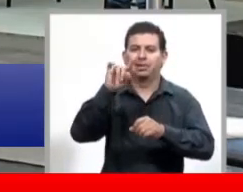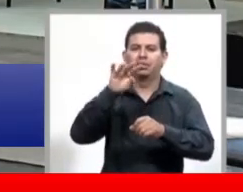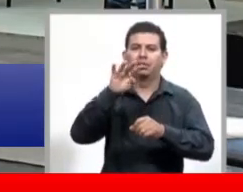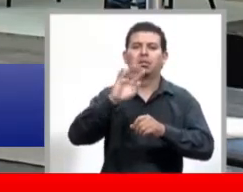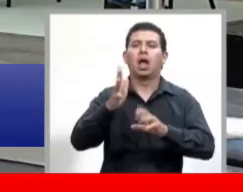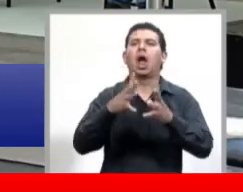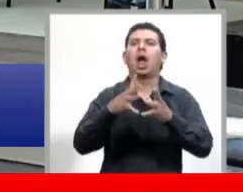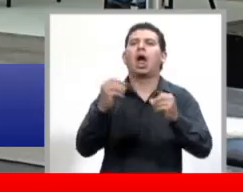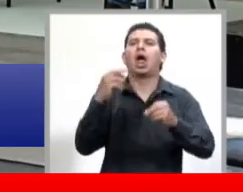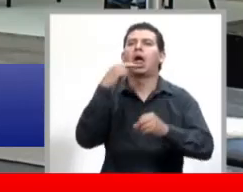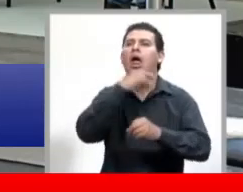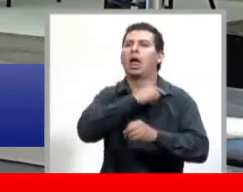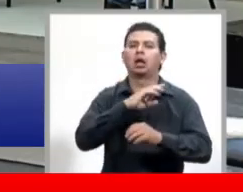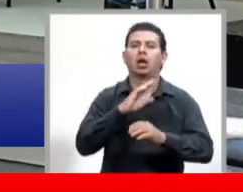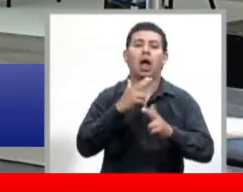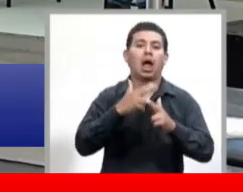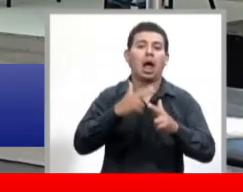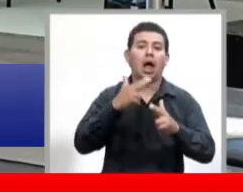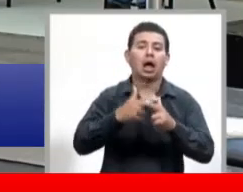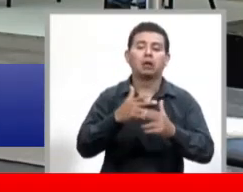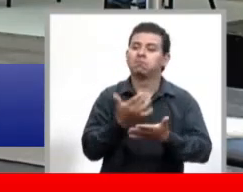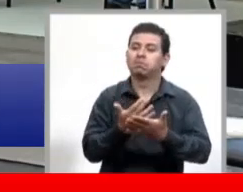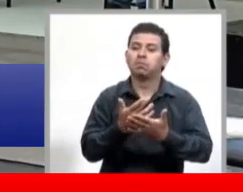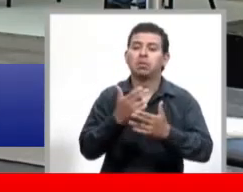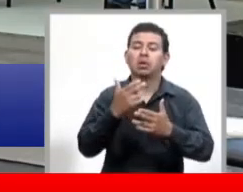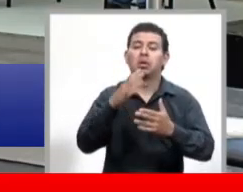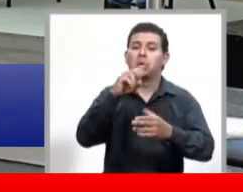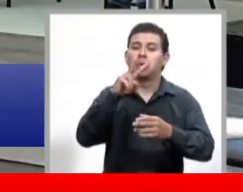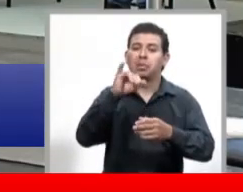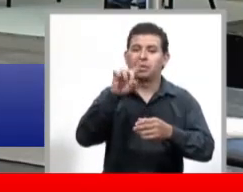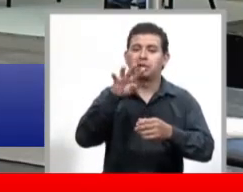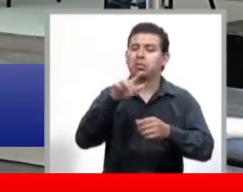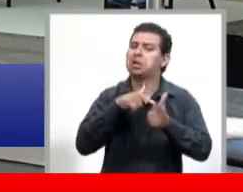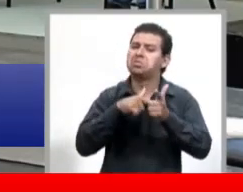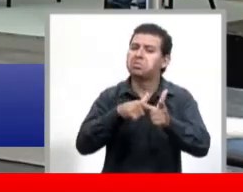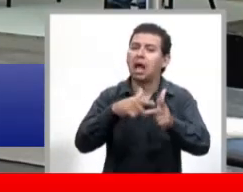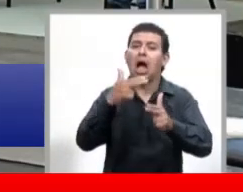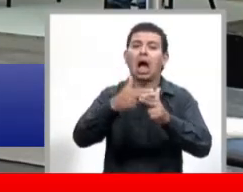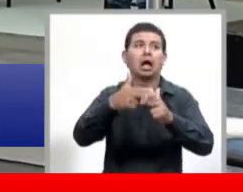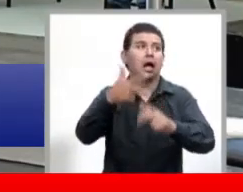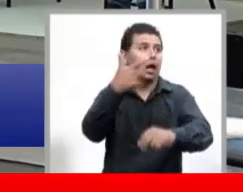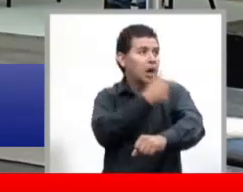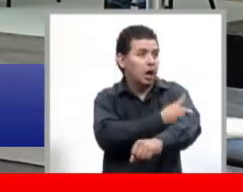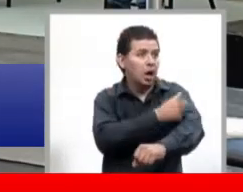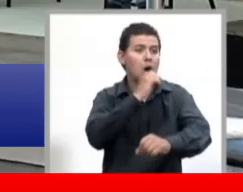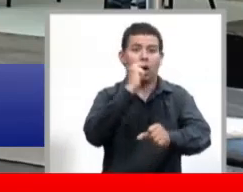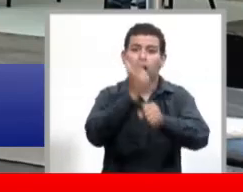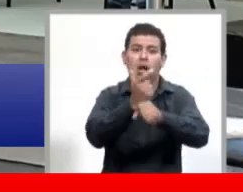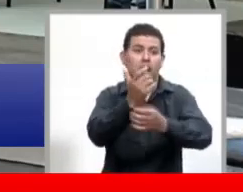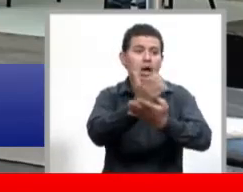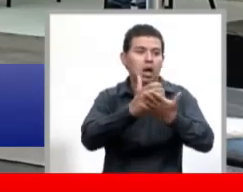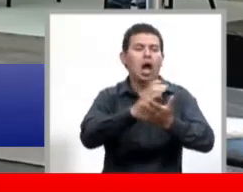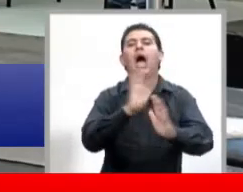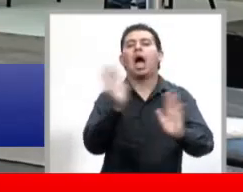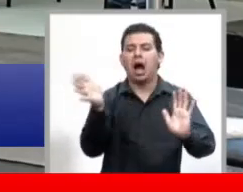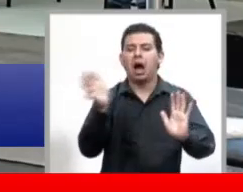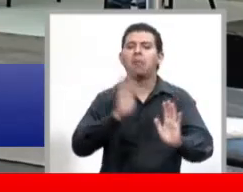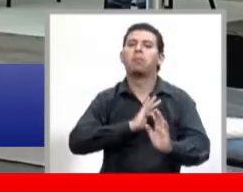desaparecer hasta que haya una vacuna y nos permita estar todos protegidos.